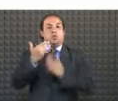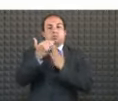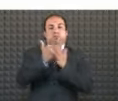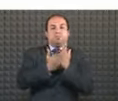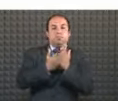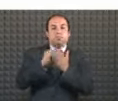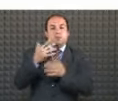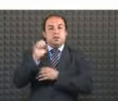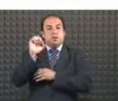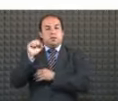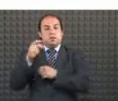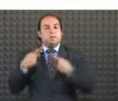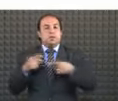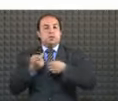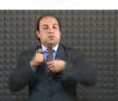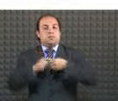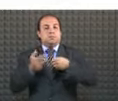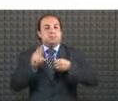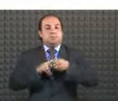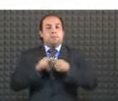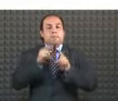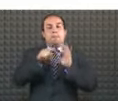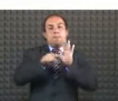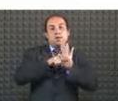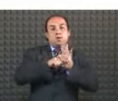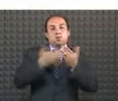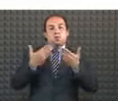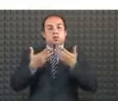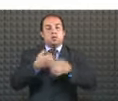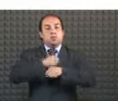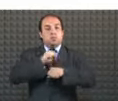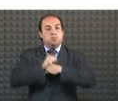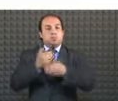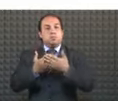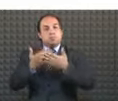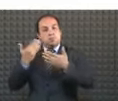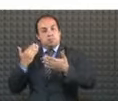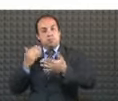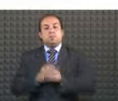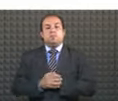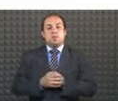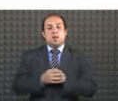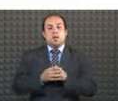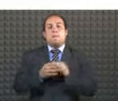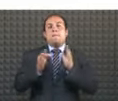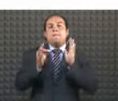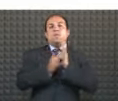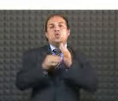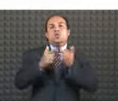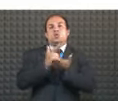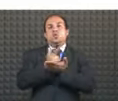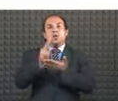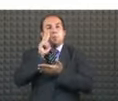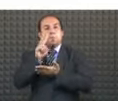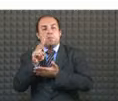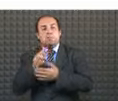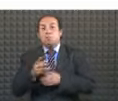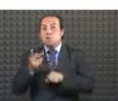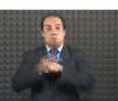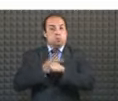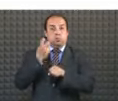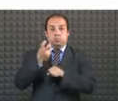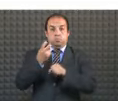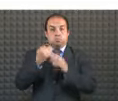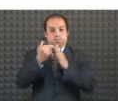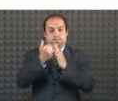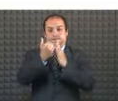poco más de 60 hospitalizados menos en el hospital que la semana previa, que es el pequeño punto gris que pueden ver ahí. No nos había pasado una reducción de ese